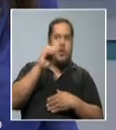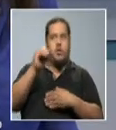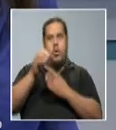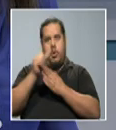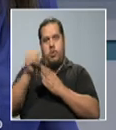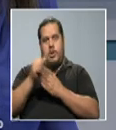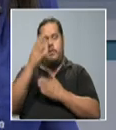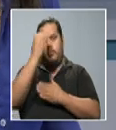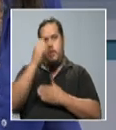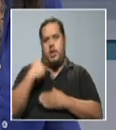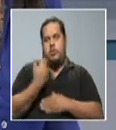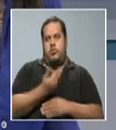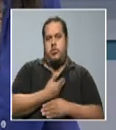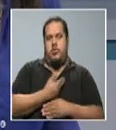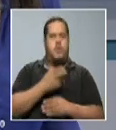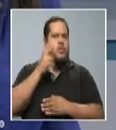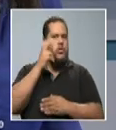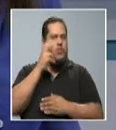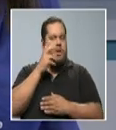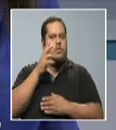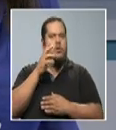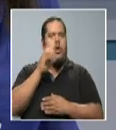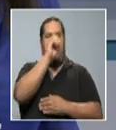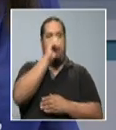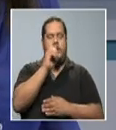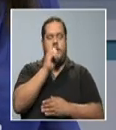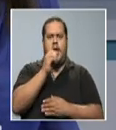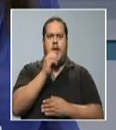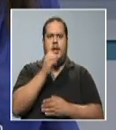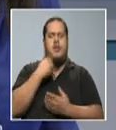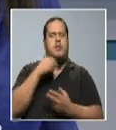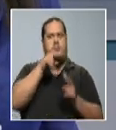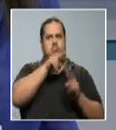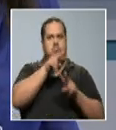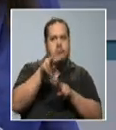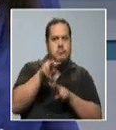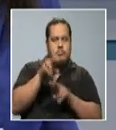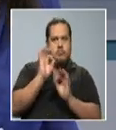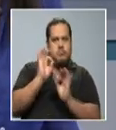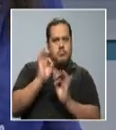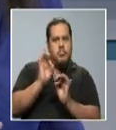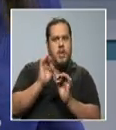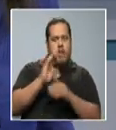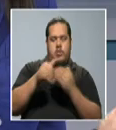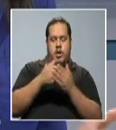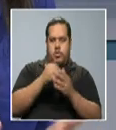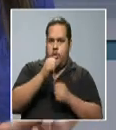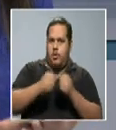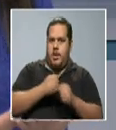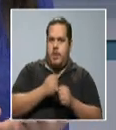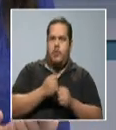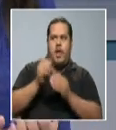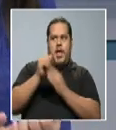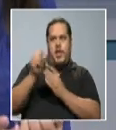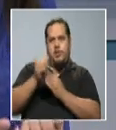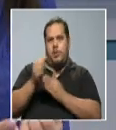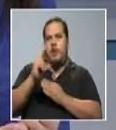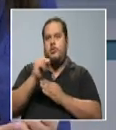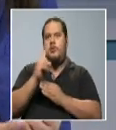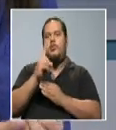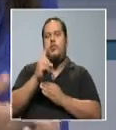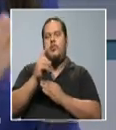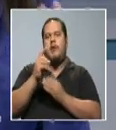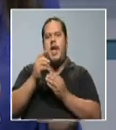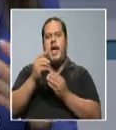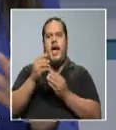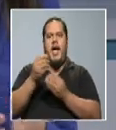escuchado la opción de tasas muy atractivas en dólares durante todo el año. Sabemos que pues el dólar no es una moneda tan estable